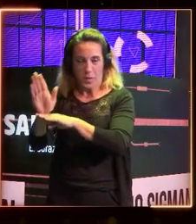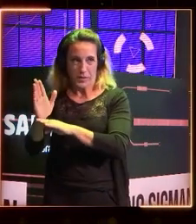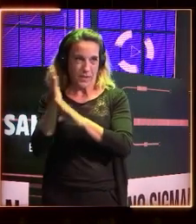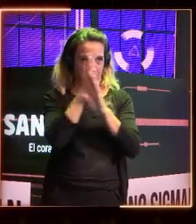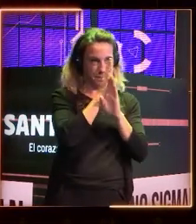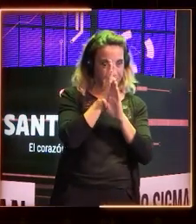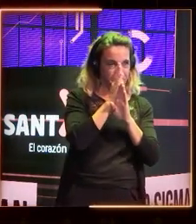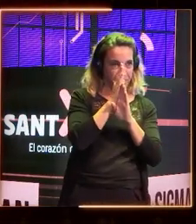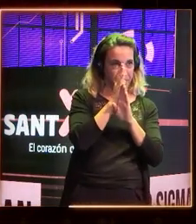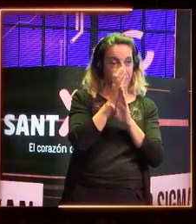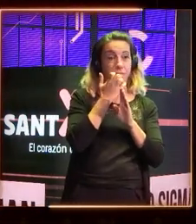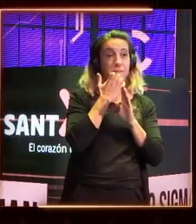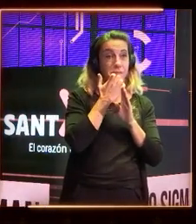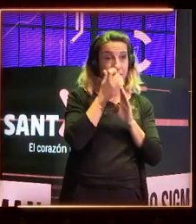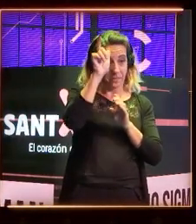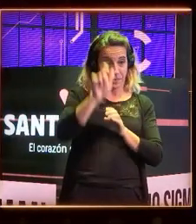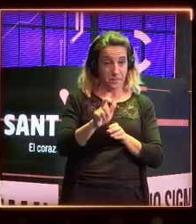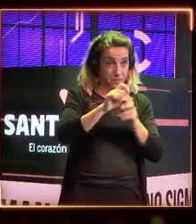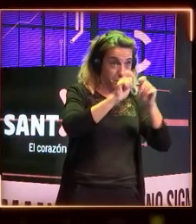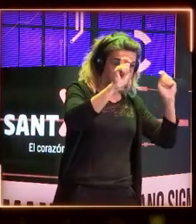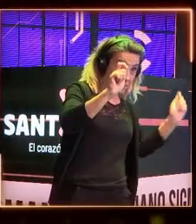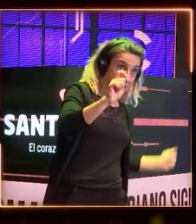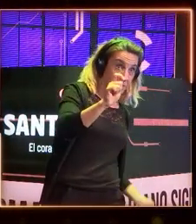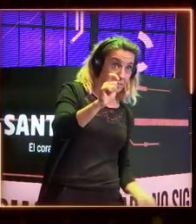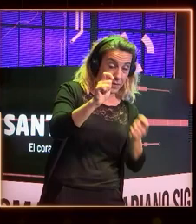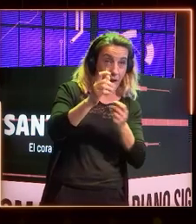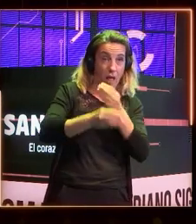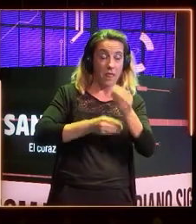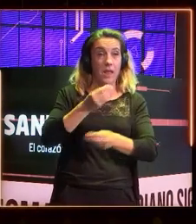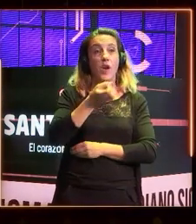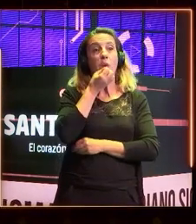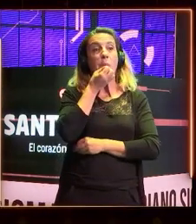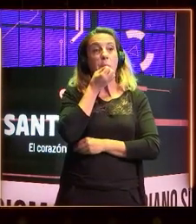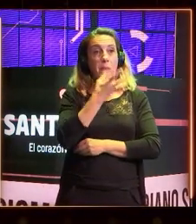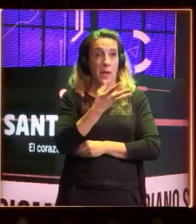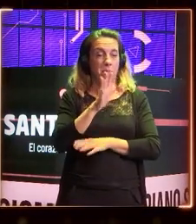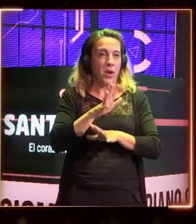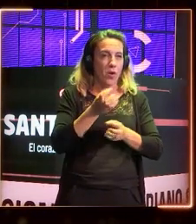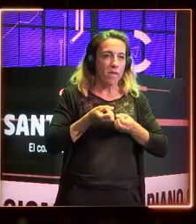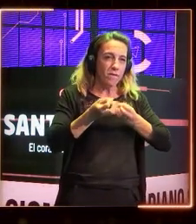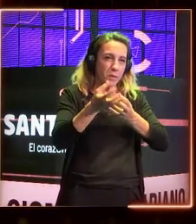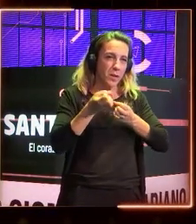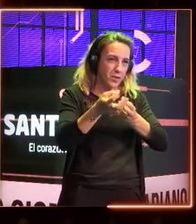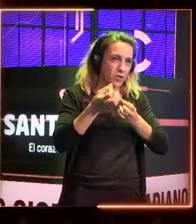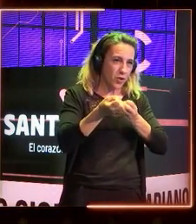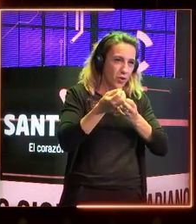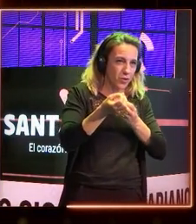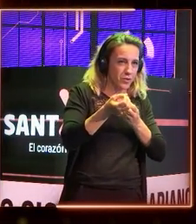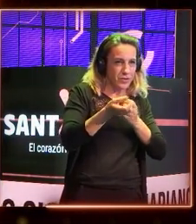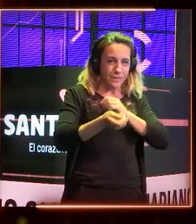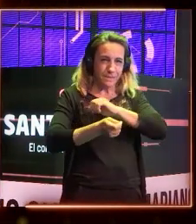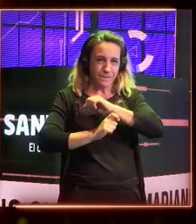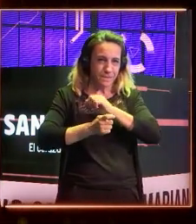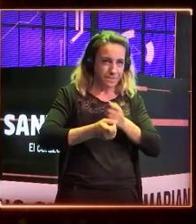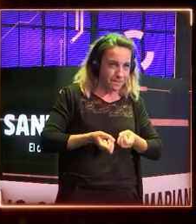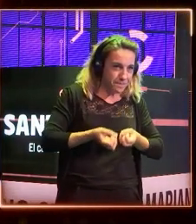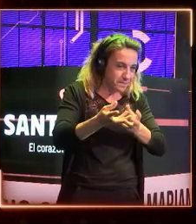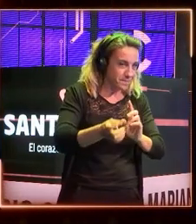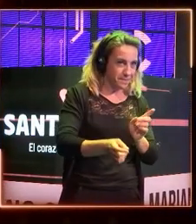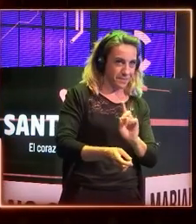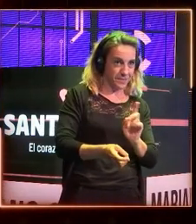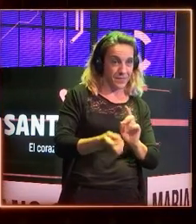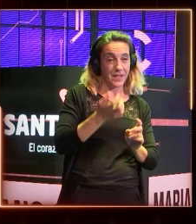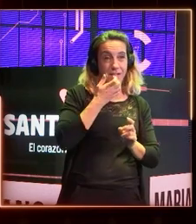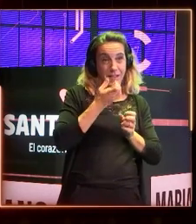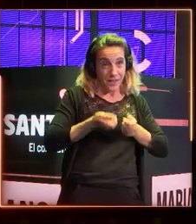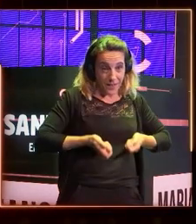cuando el que va a sacar va a sacar además de hacerlo muy bien tiene que hacerlo de una manera de no darle información al que está del otro lado porque si le hay